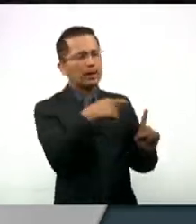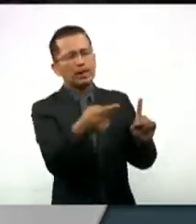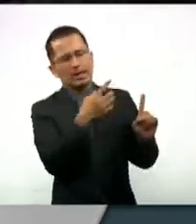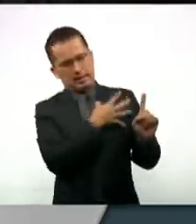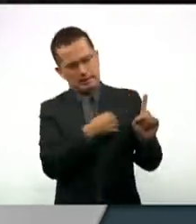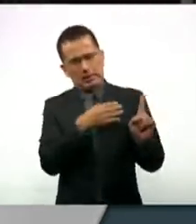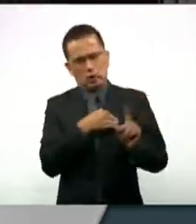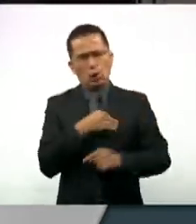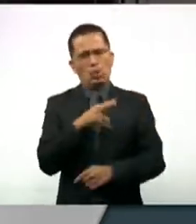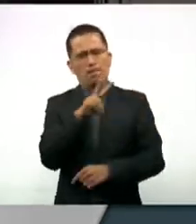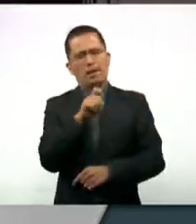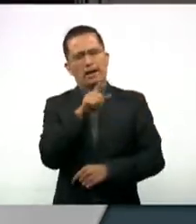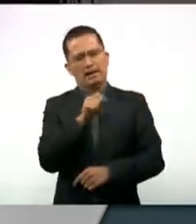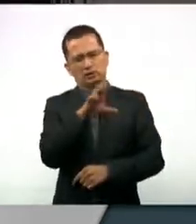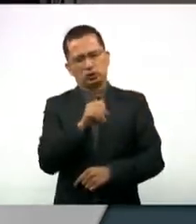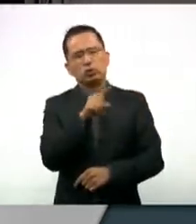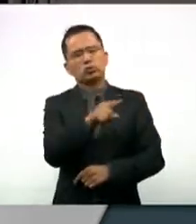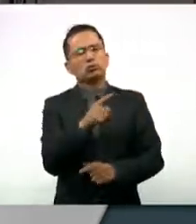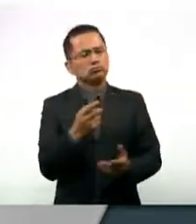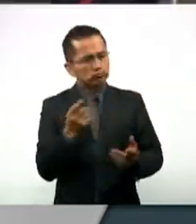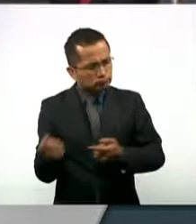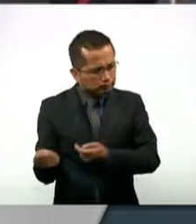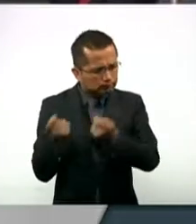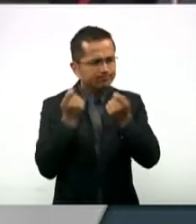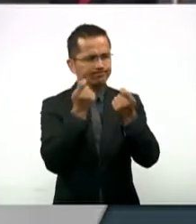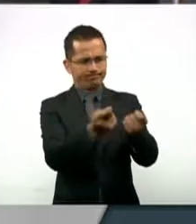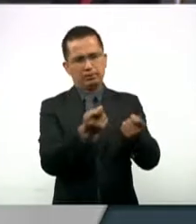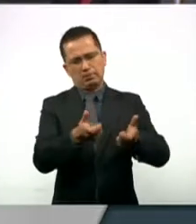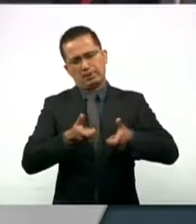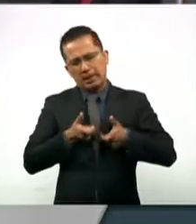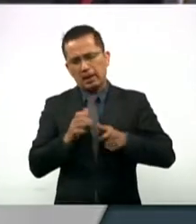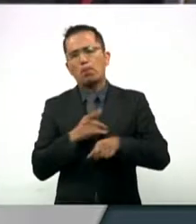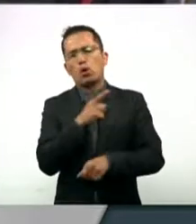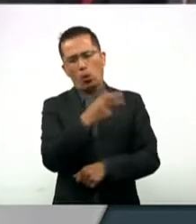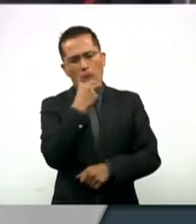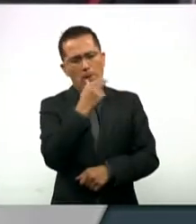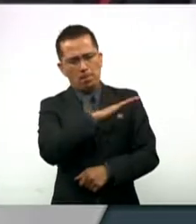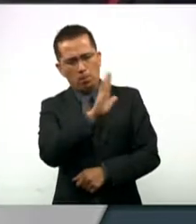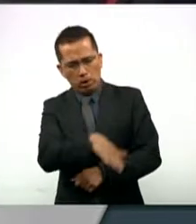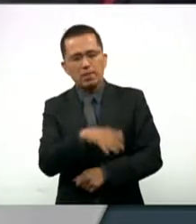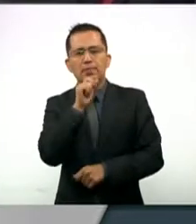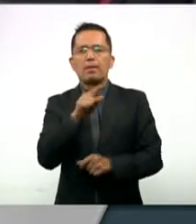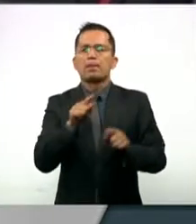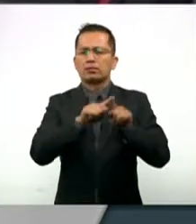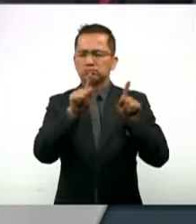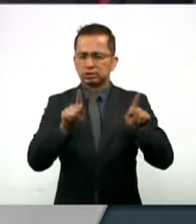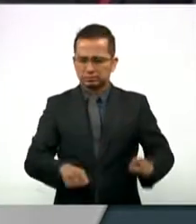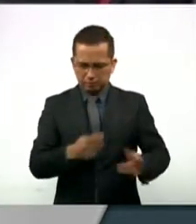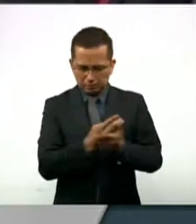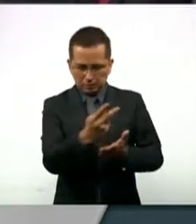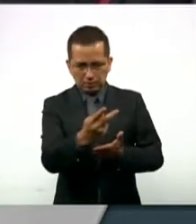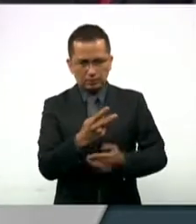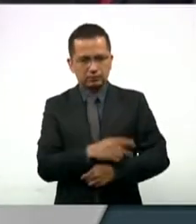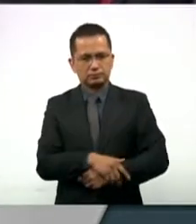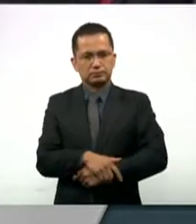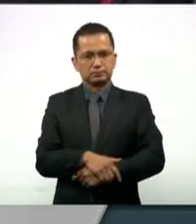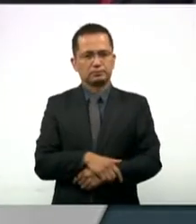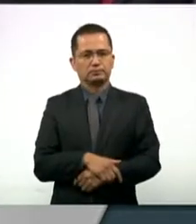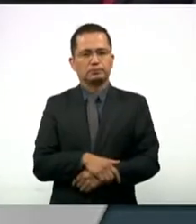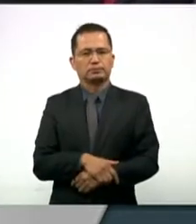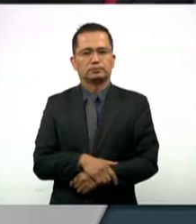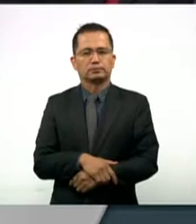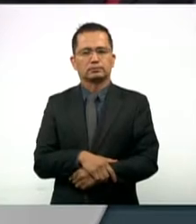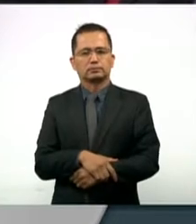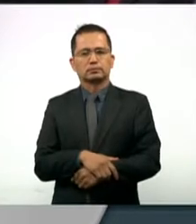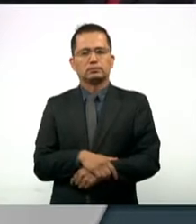velasco suárez siles quien recibió la medalla post mórtem y el diploma correspondiente a la historia del legado que ha